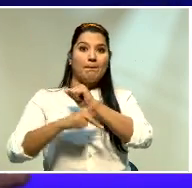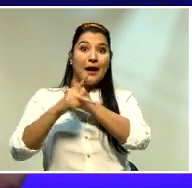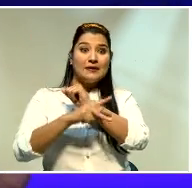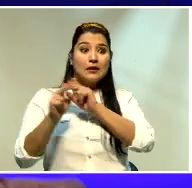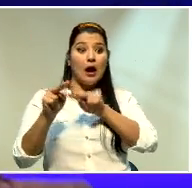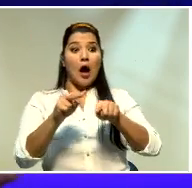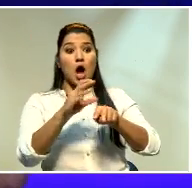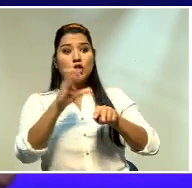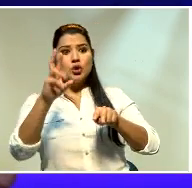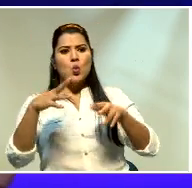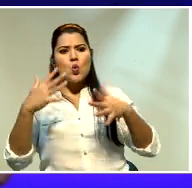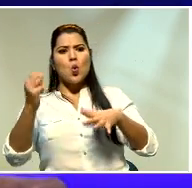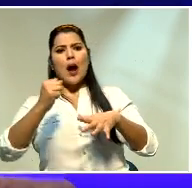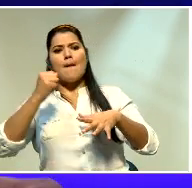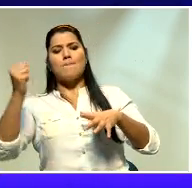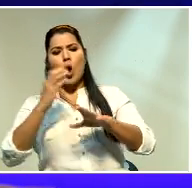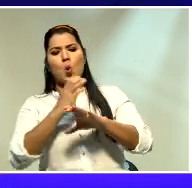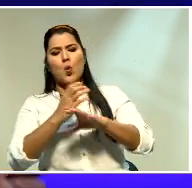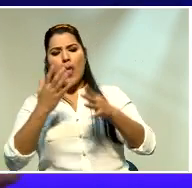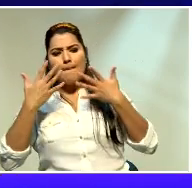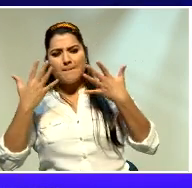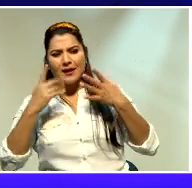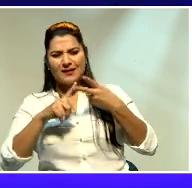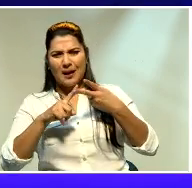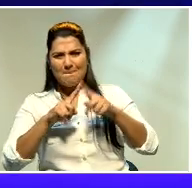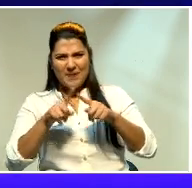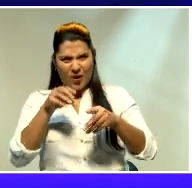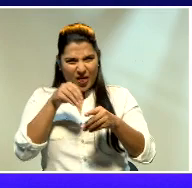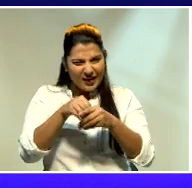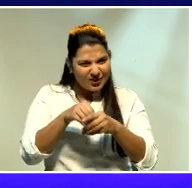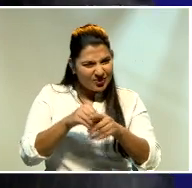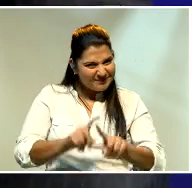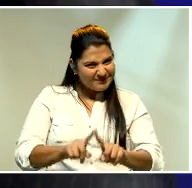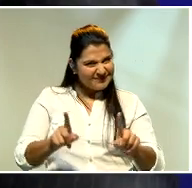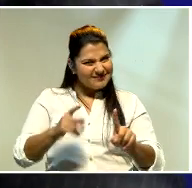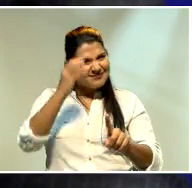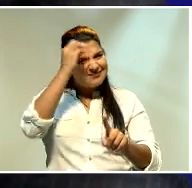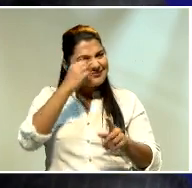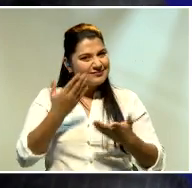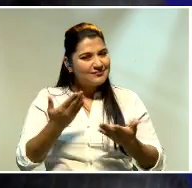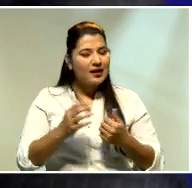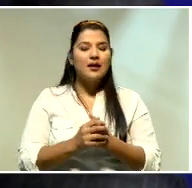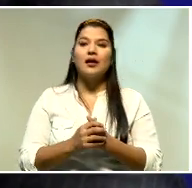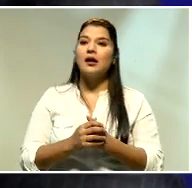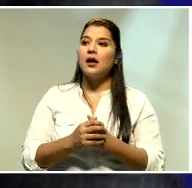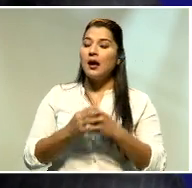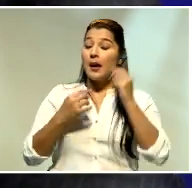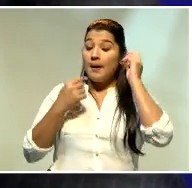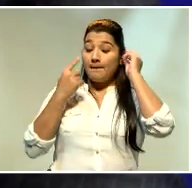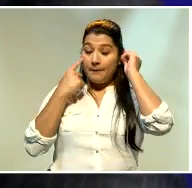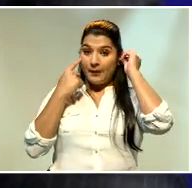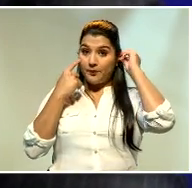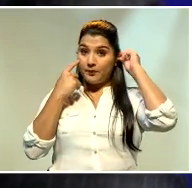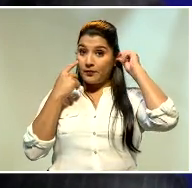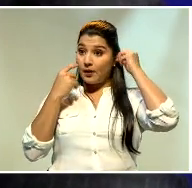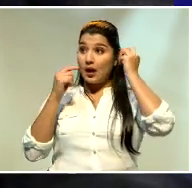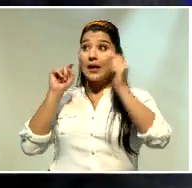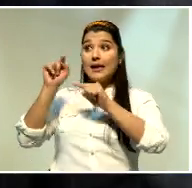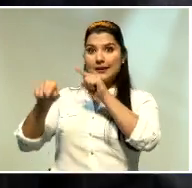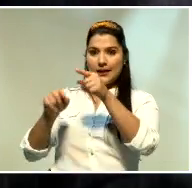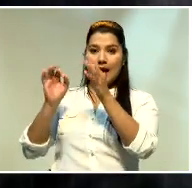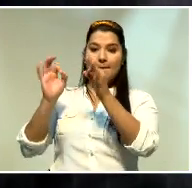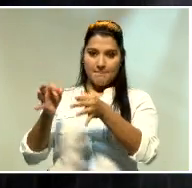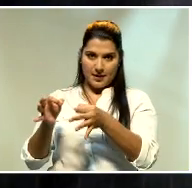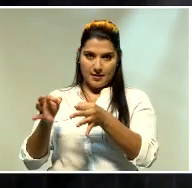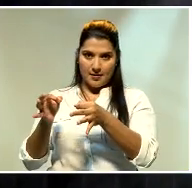nos vemos internamente con una mirada mucho más crítica? Creo que, a ver, ser críticos está bien. Que exista